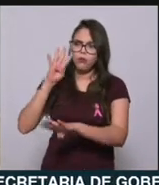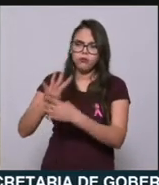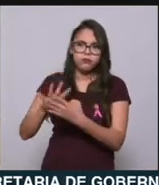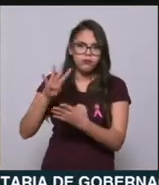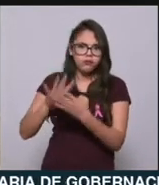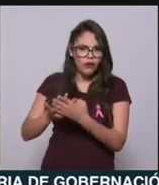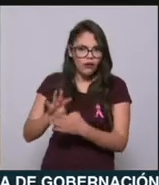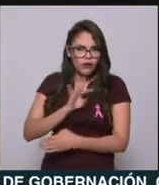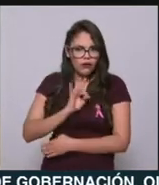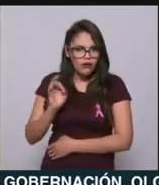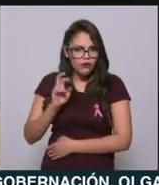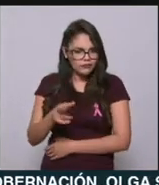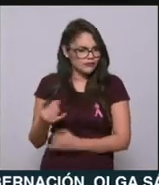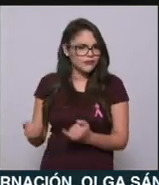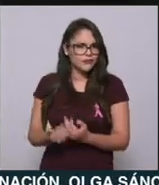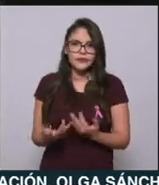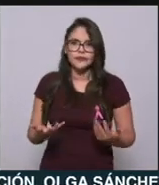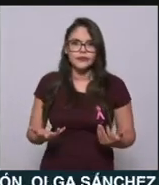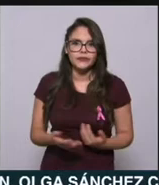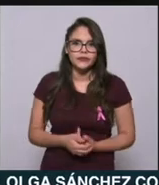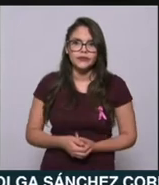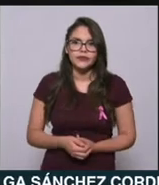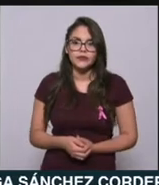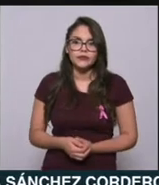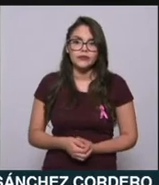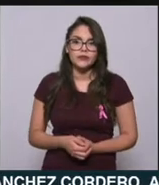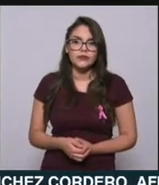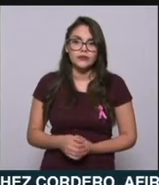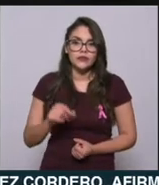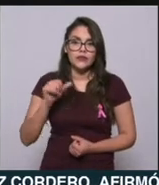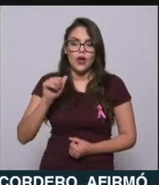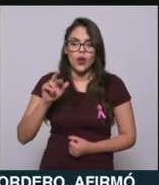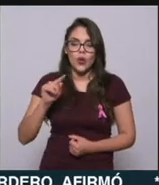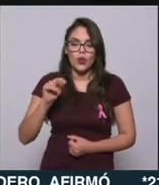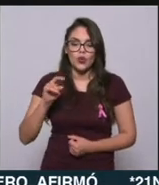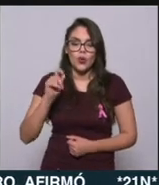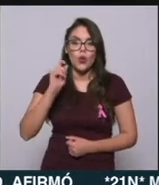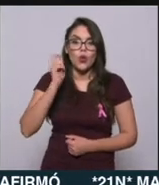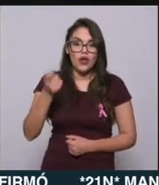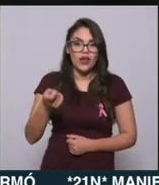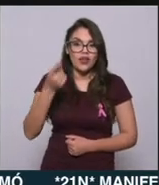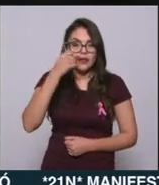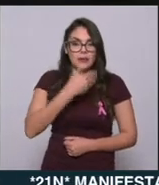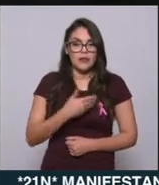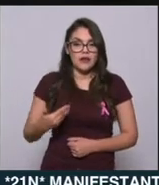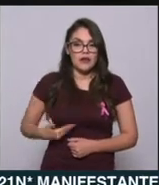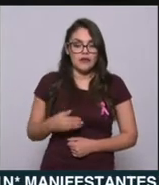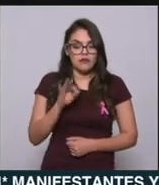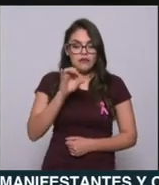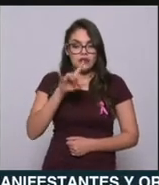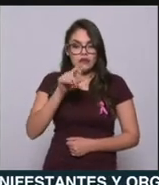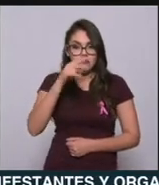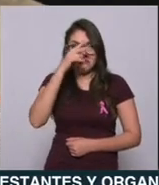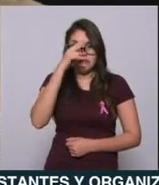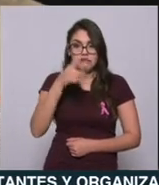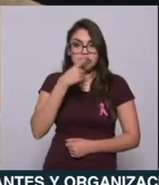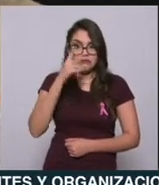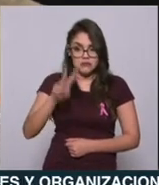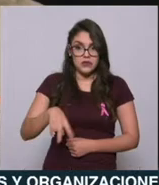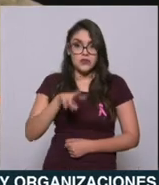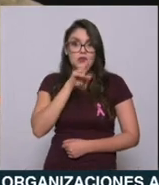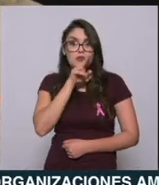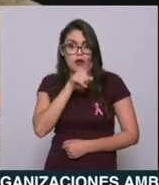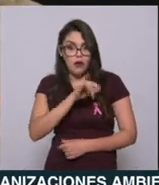por estas leyes. Arturo Pueblita, presidente de la Academia Fiscal Mexicana, señaló que es preocupante que la aprobación en el